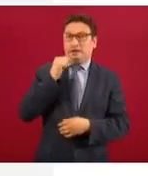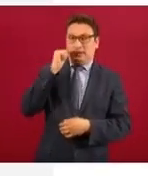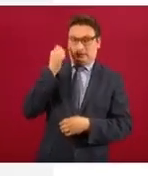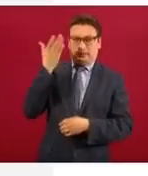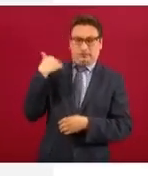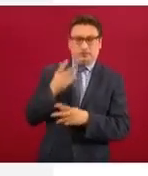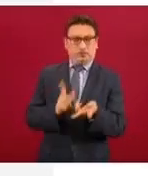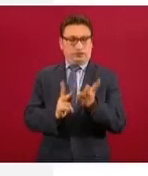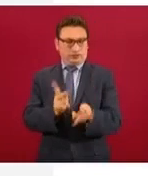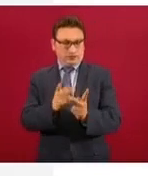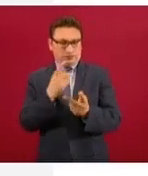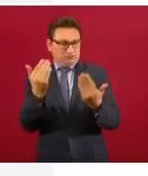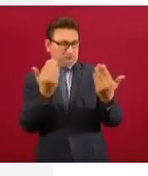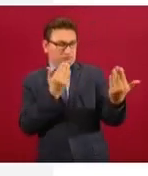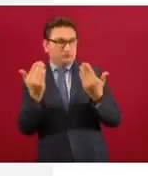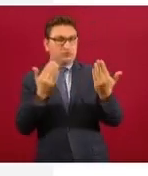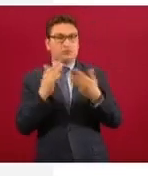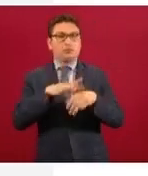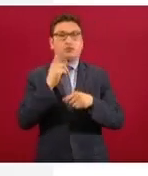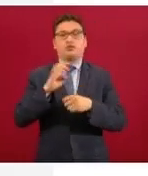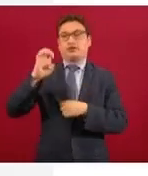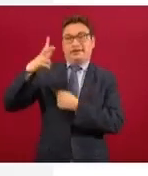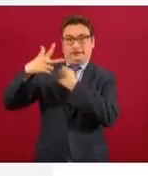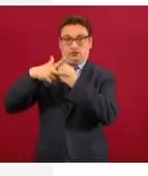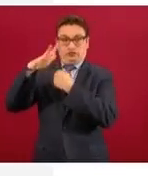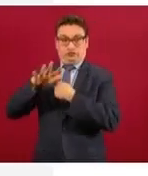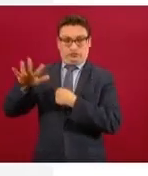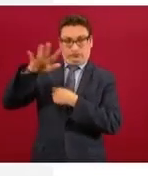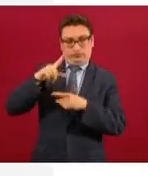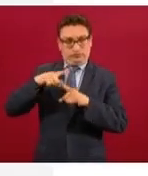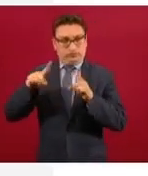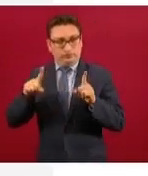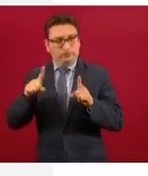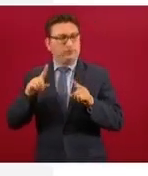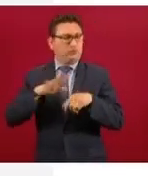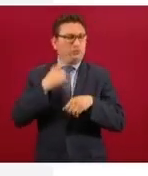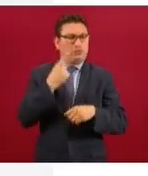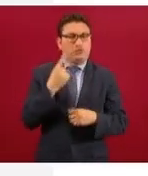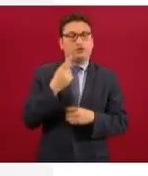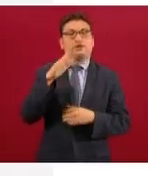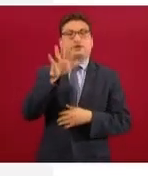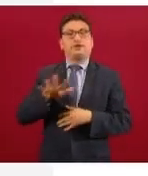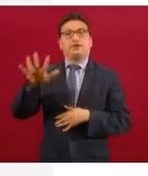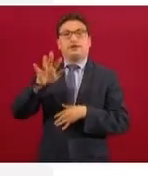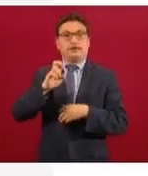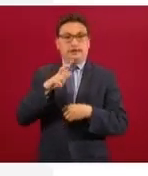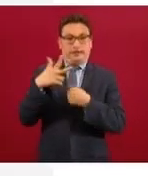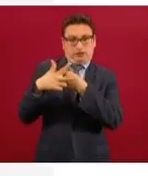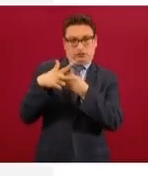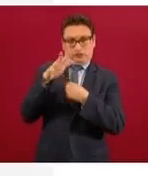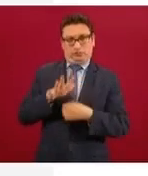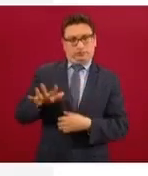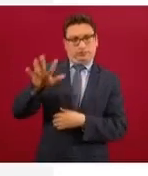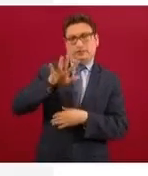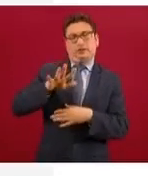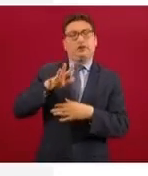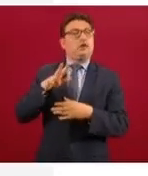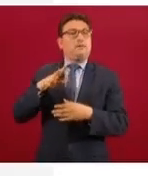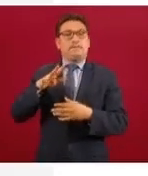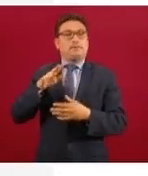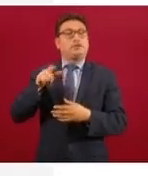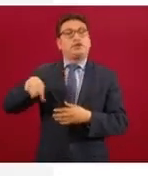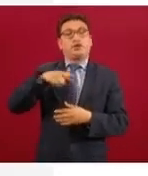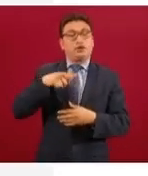este contraste respecto a la región europea, en donde en la región europea claramente las personas